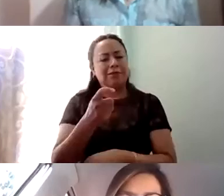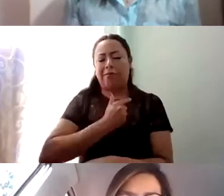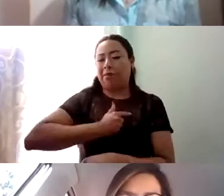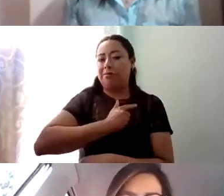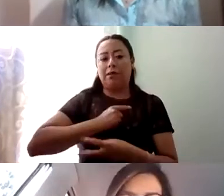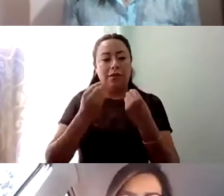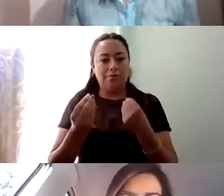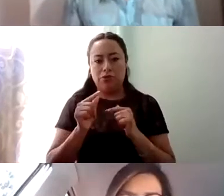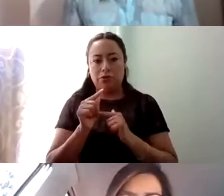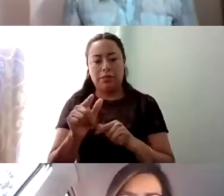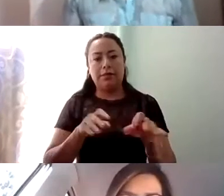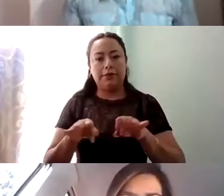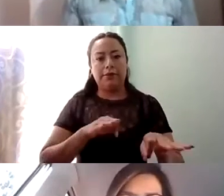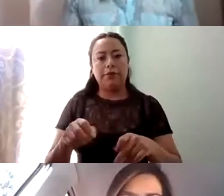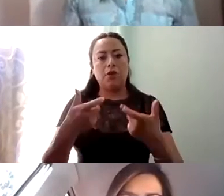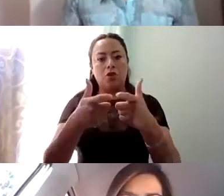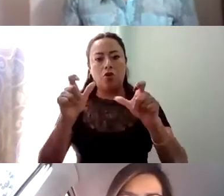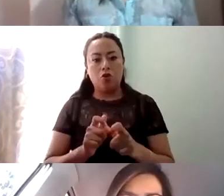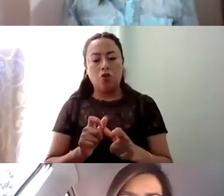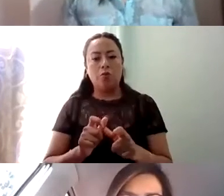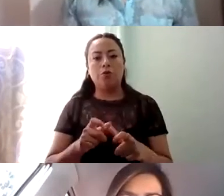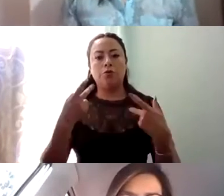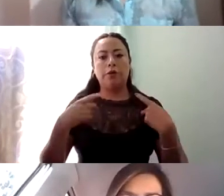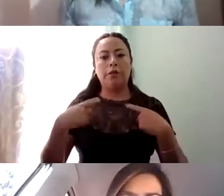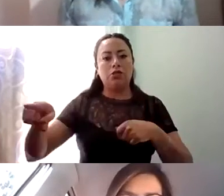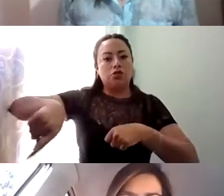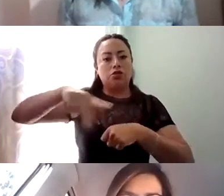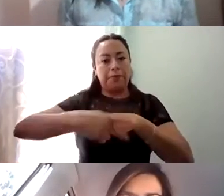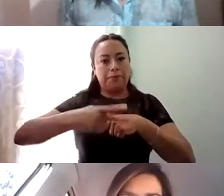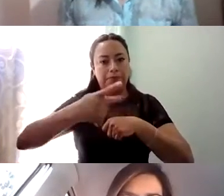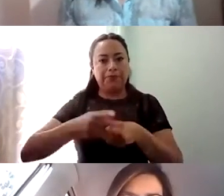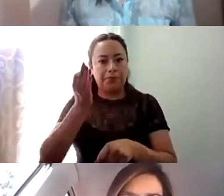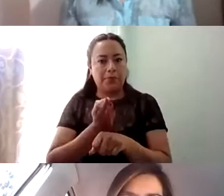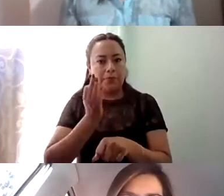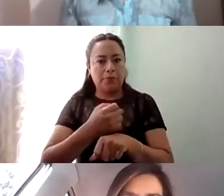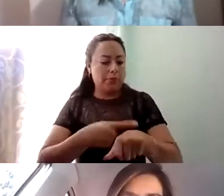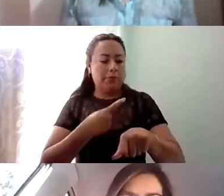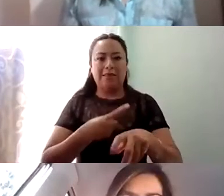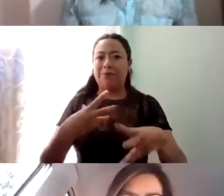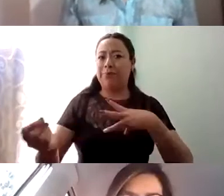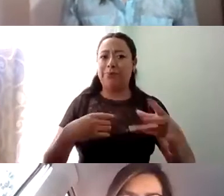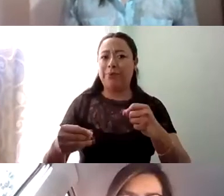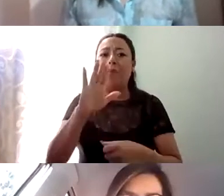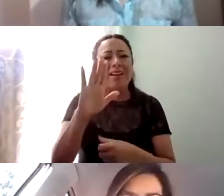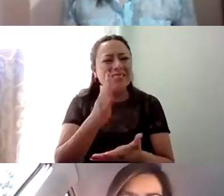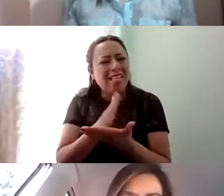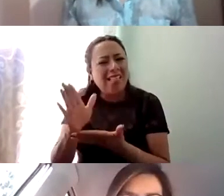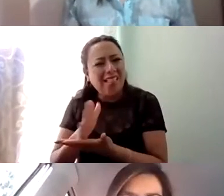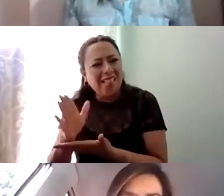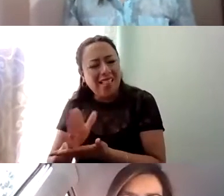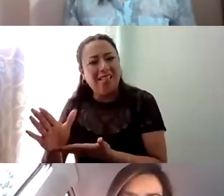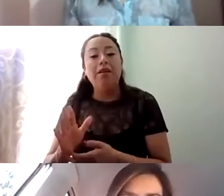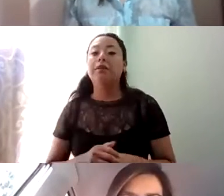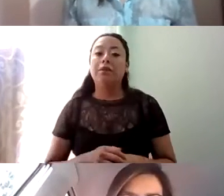situación de vulnerabilidad, ahora con la pandemia se han marginado más. Entonces, necesitamos poder llegar a ellos y